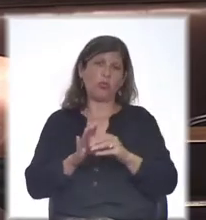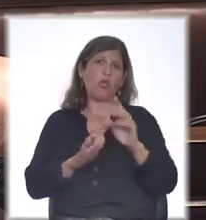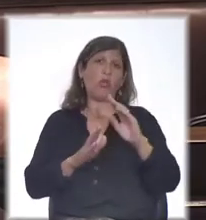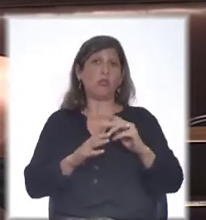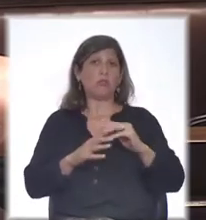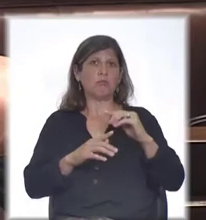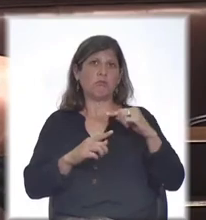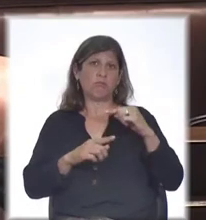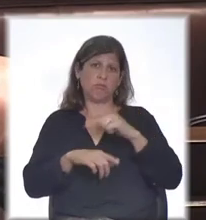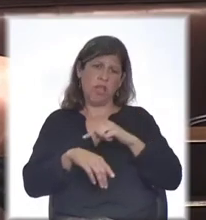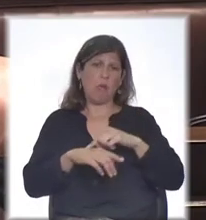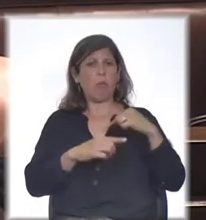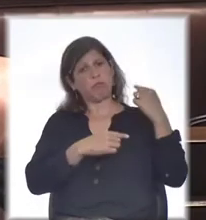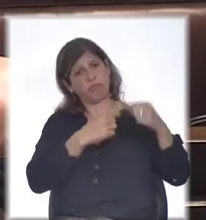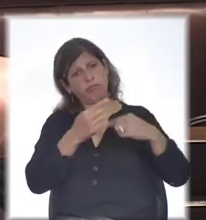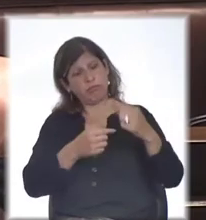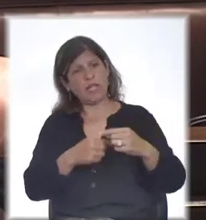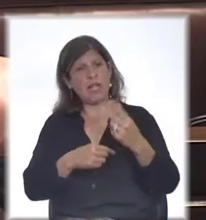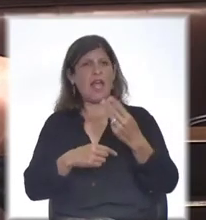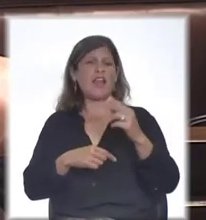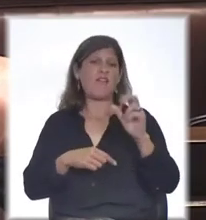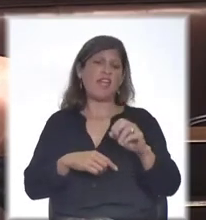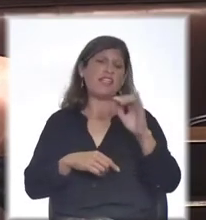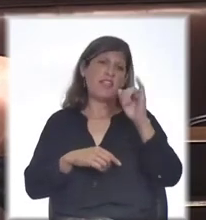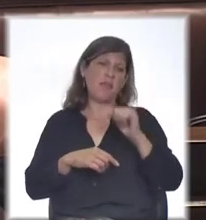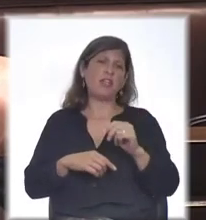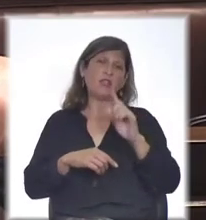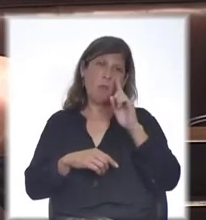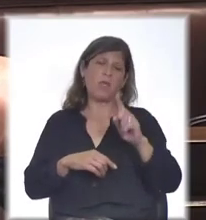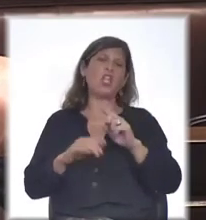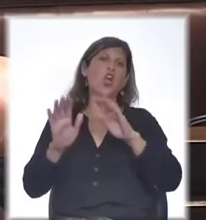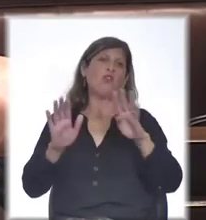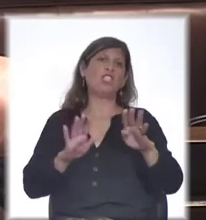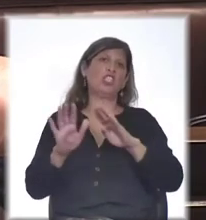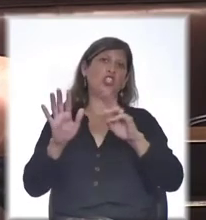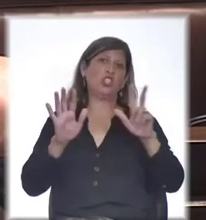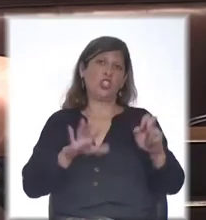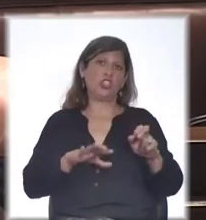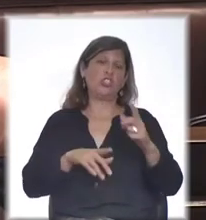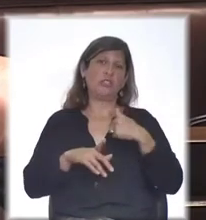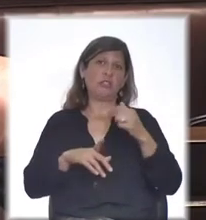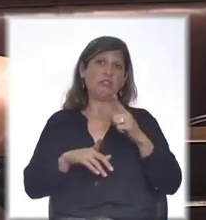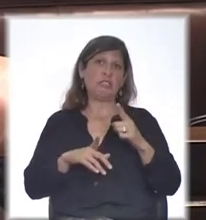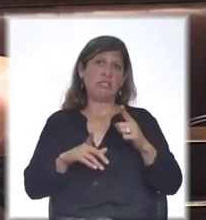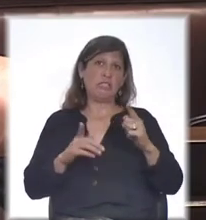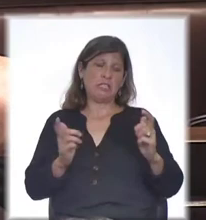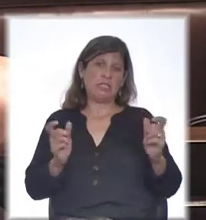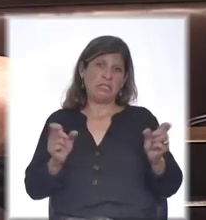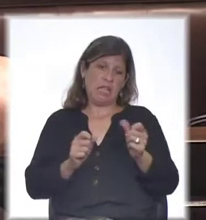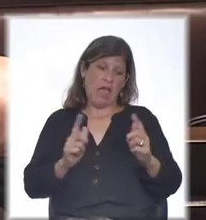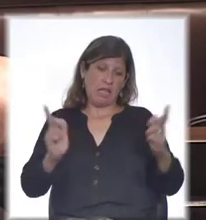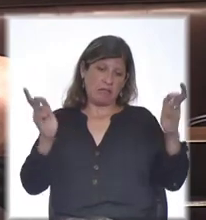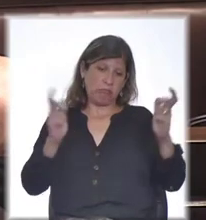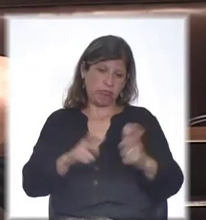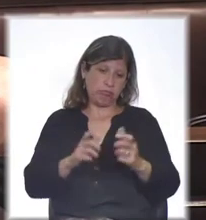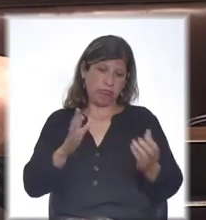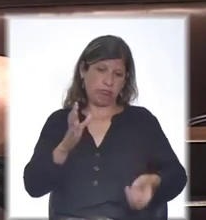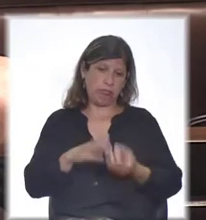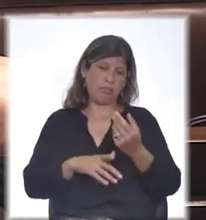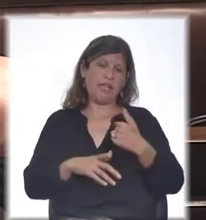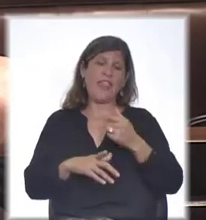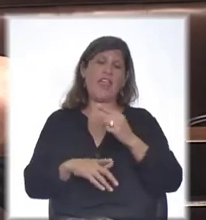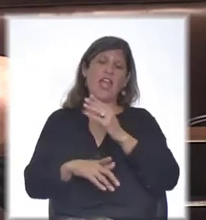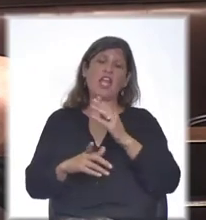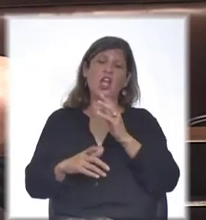tiempo, el 20 de mayo de 1980, se constituye la Comisión de Reforma Constitucional del Consejo de